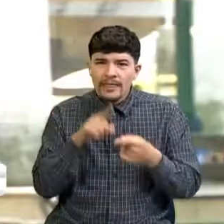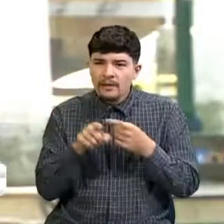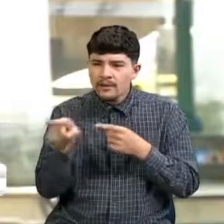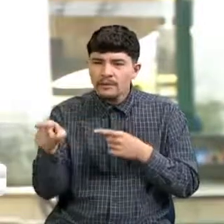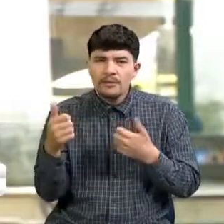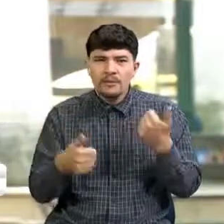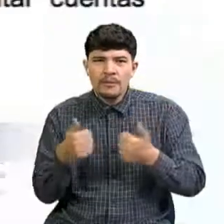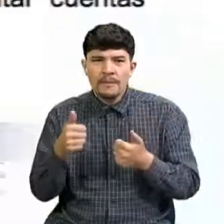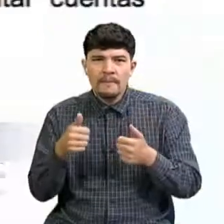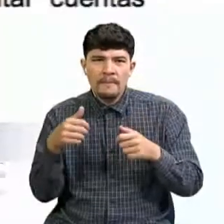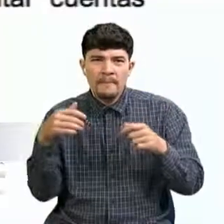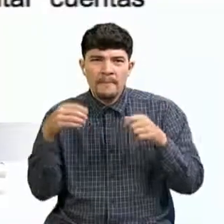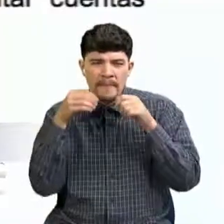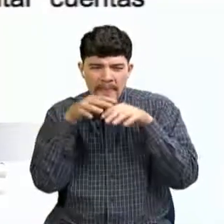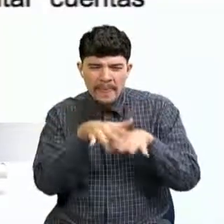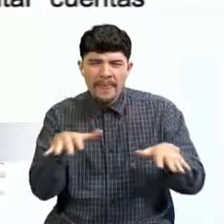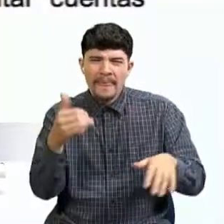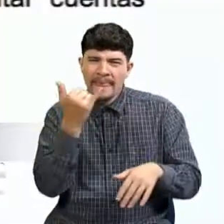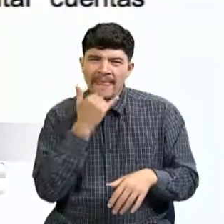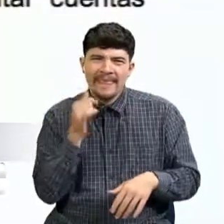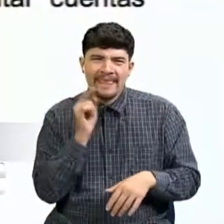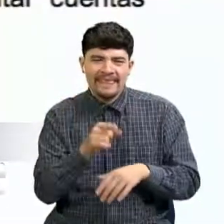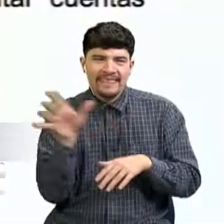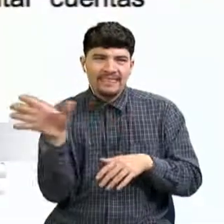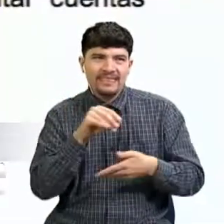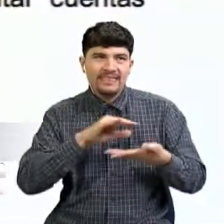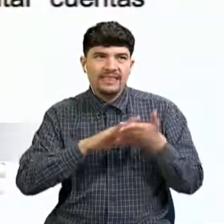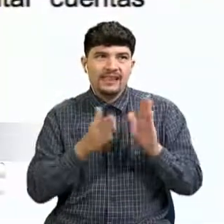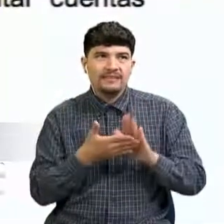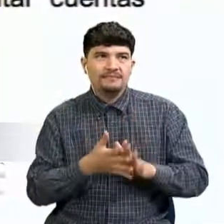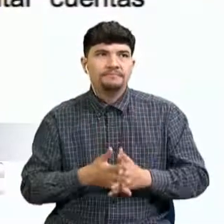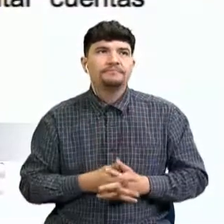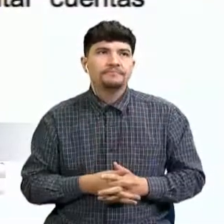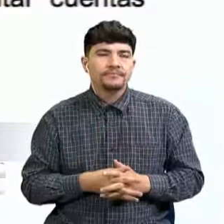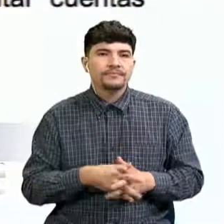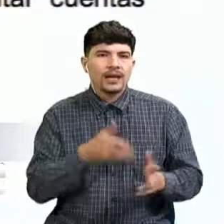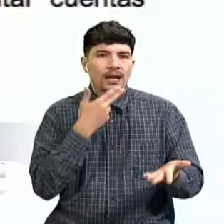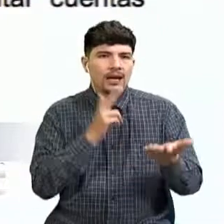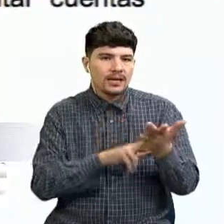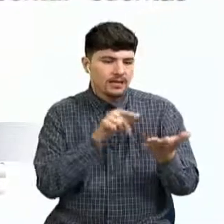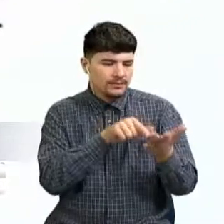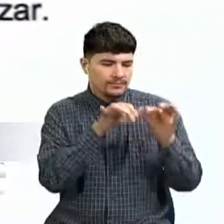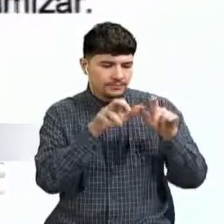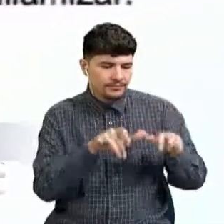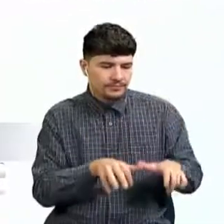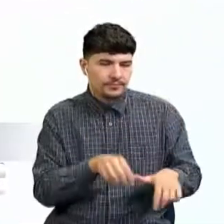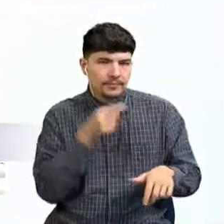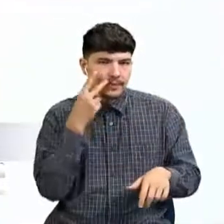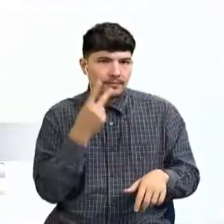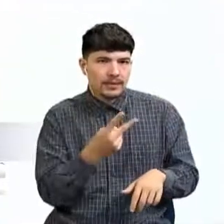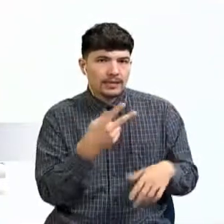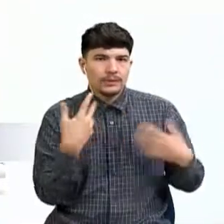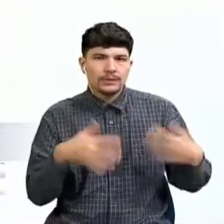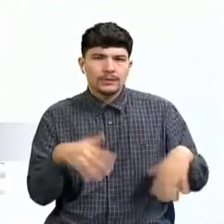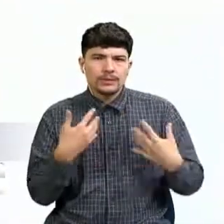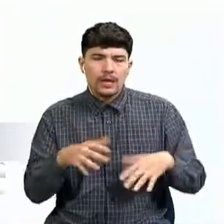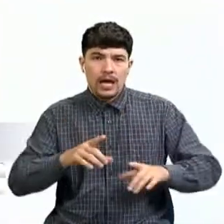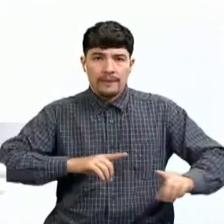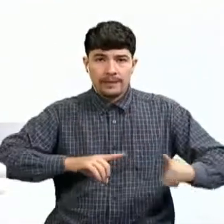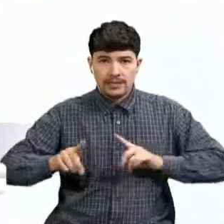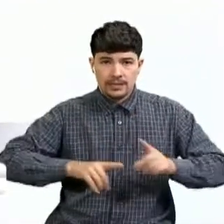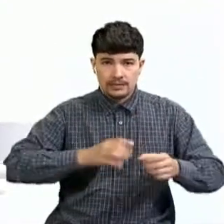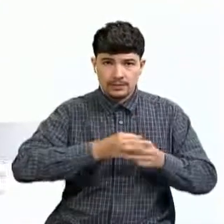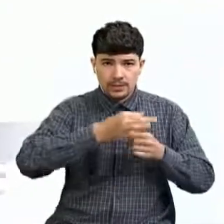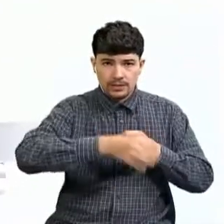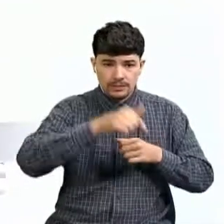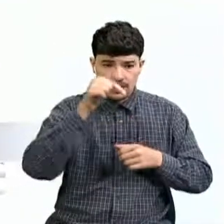comunidad esta frase de un boletín de prensa de la contraloría municipal de bucaramanga rehusó la copa de la administración